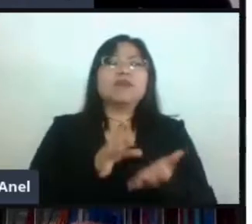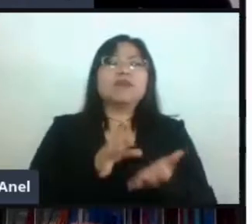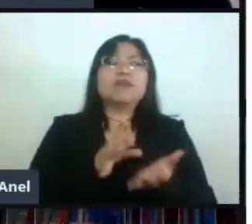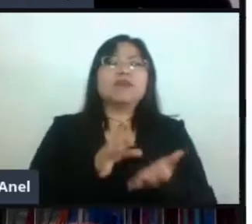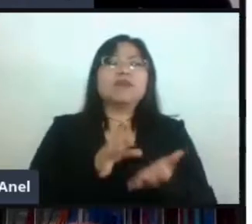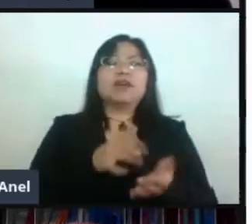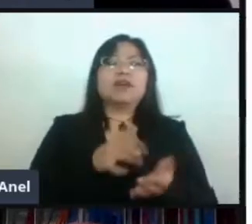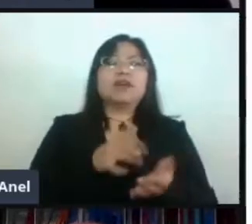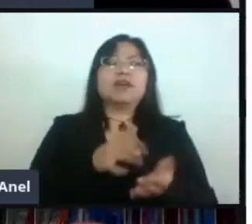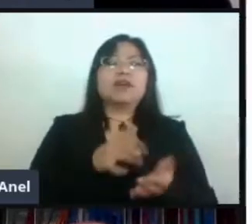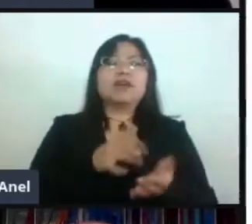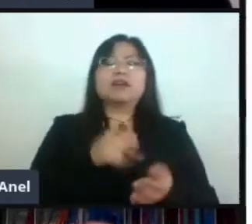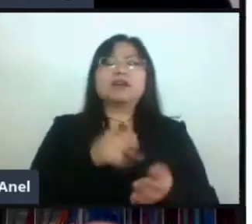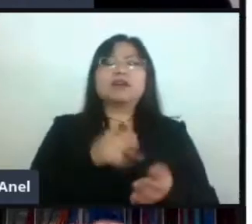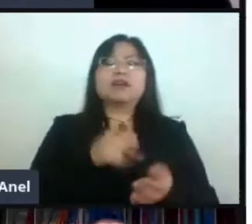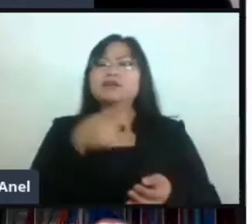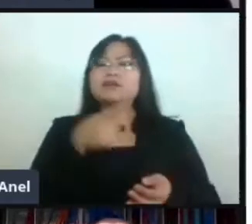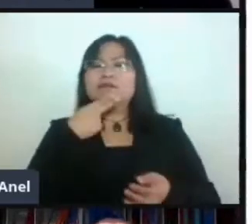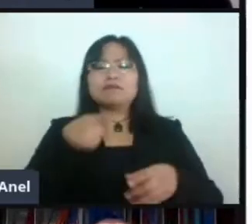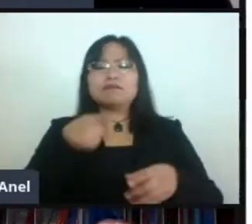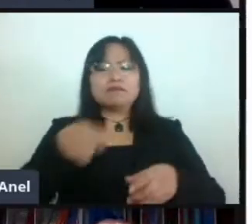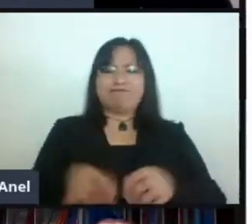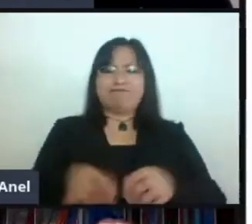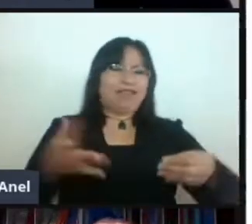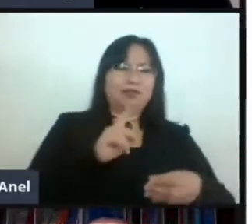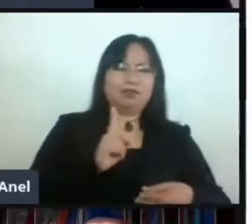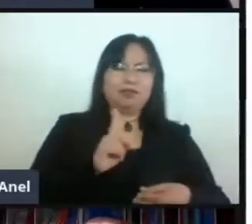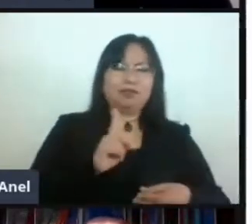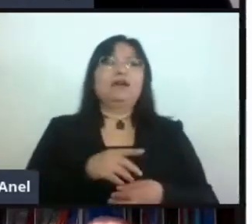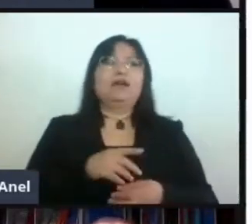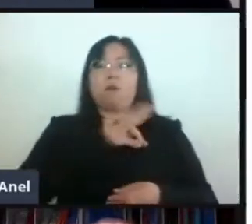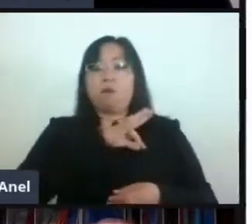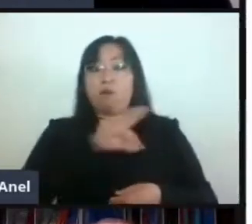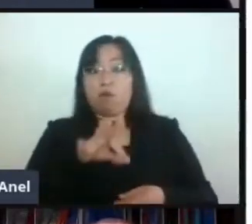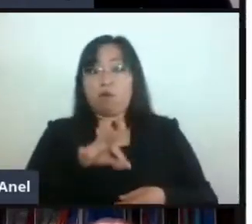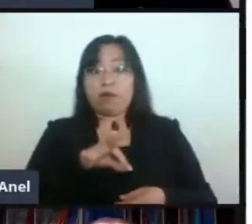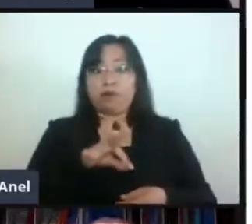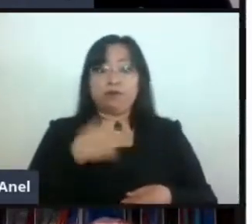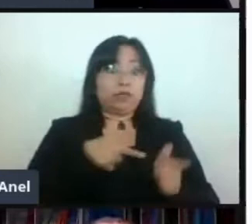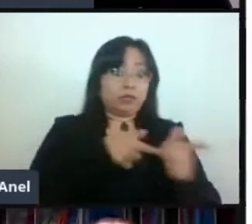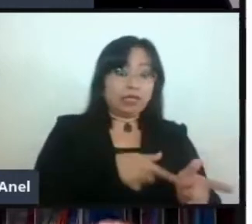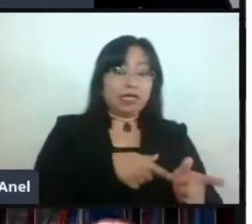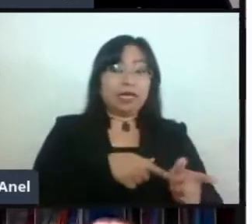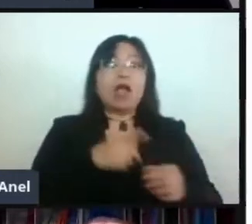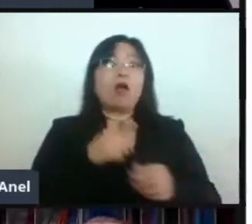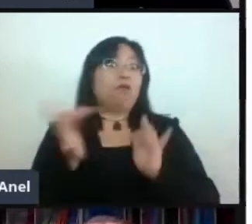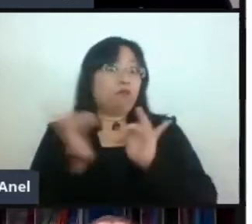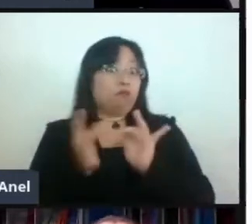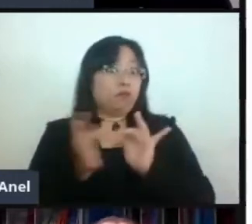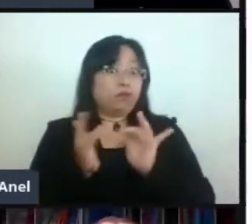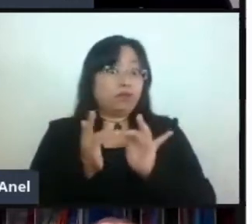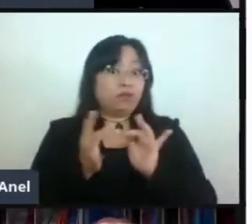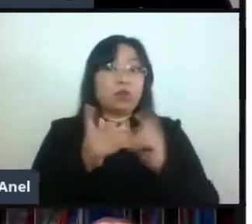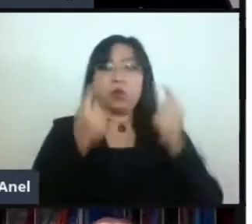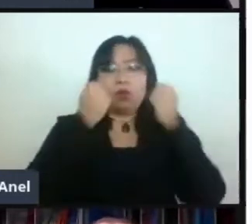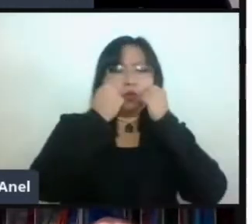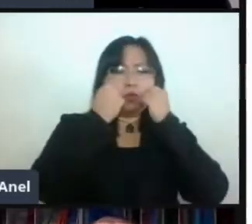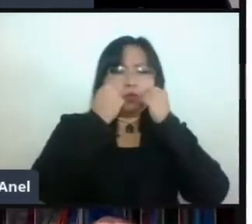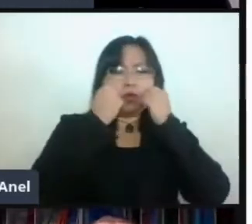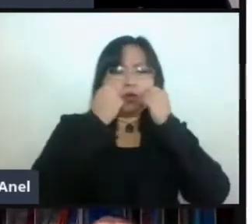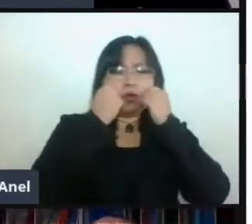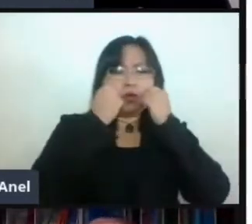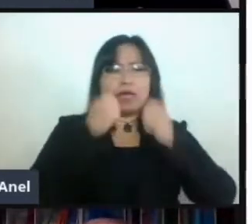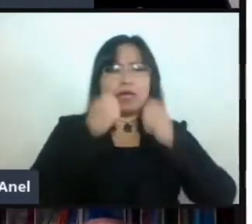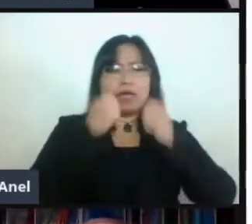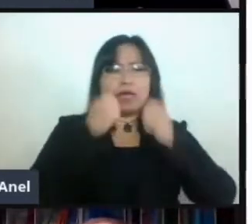Entonces, nosotros tenemos que proseguir con el contacto y el afecto a distancia. Utilizamos otras